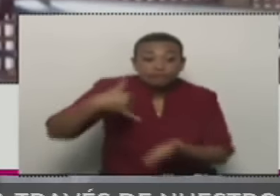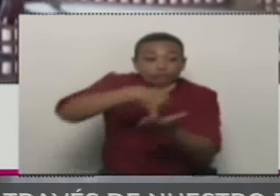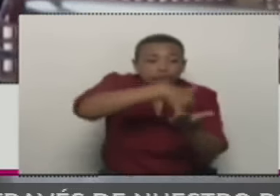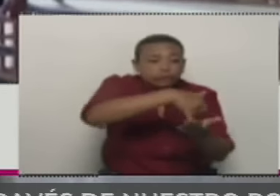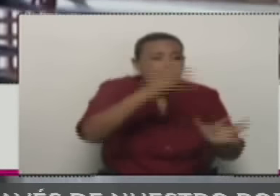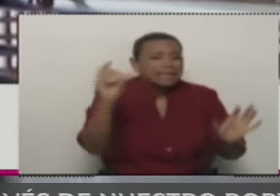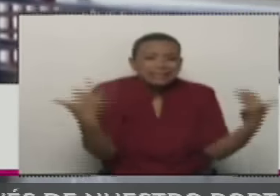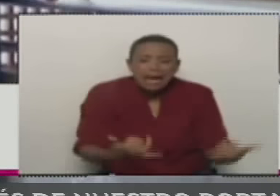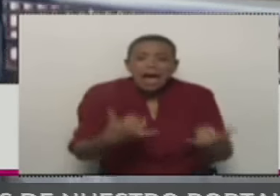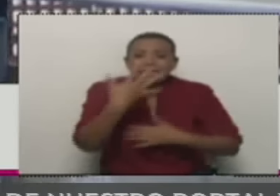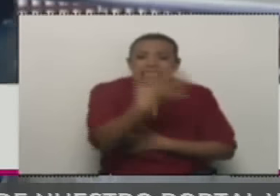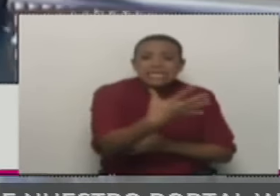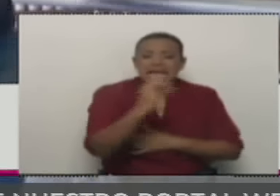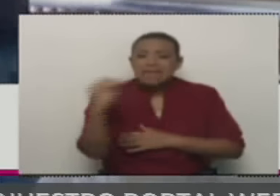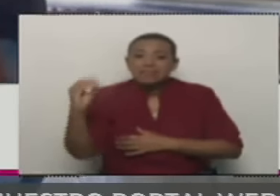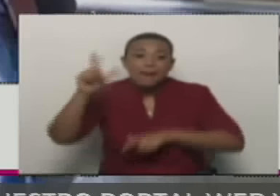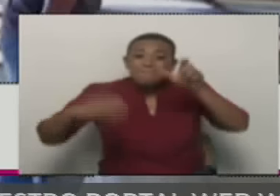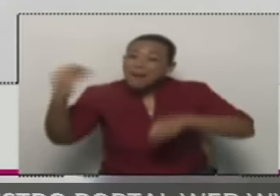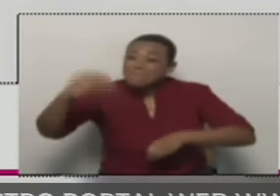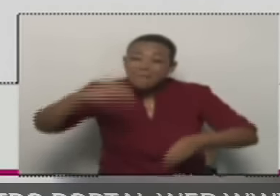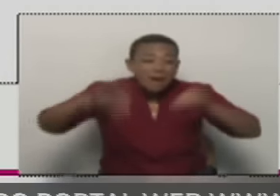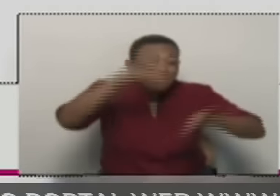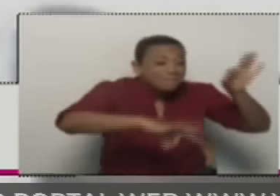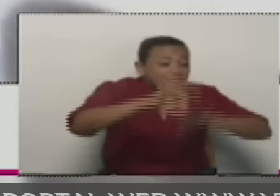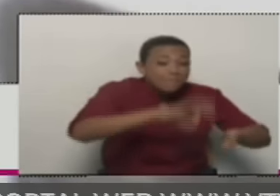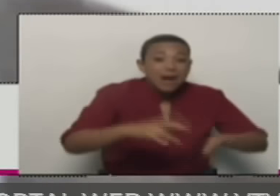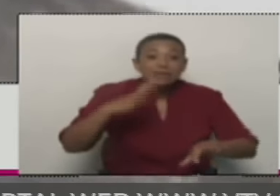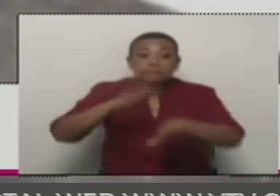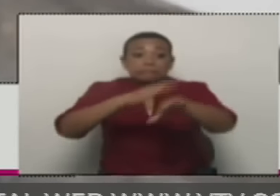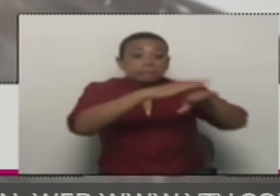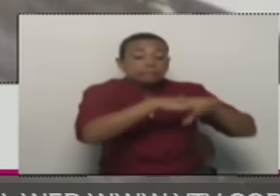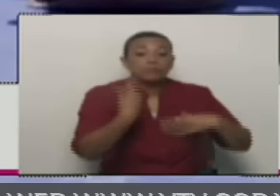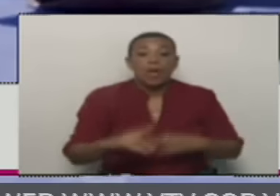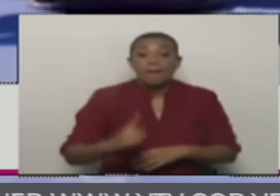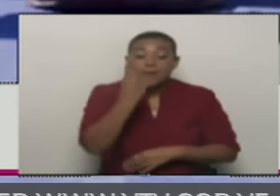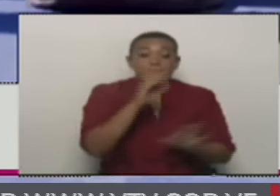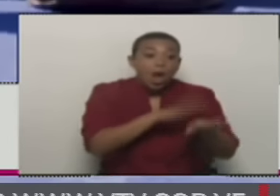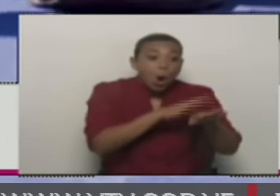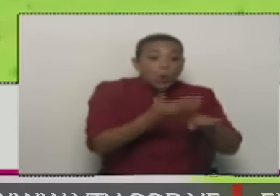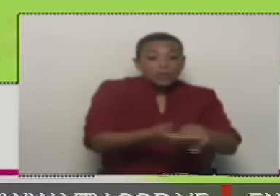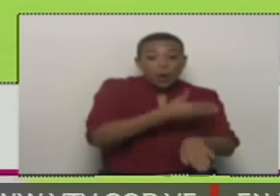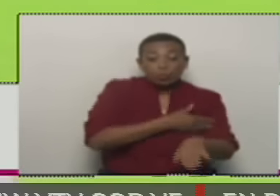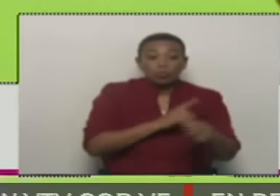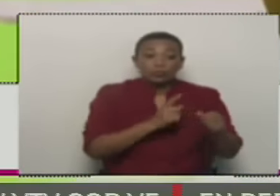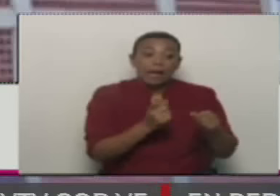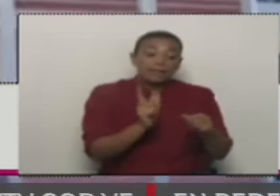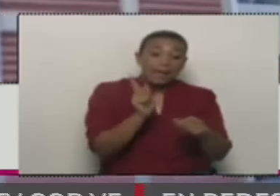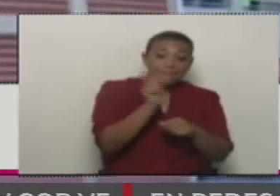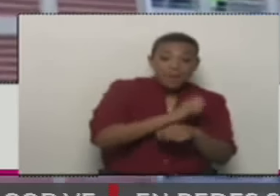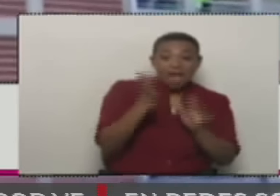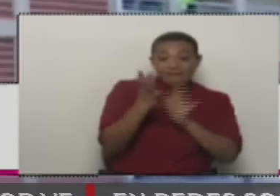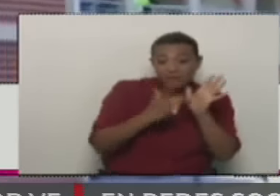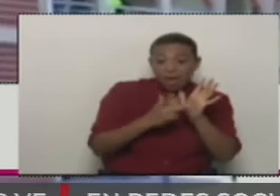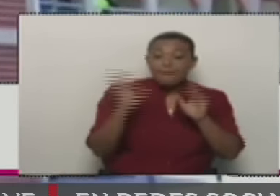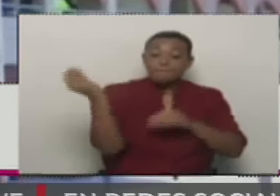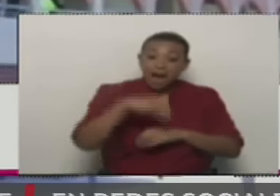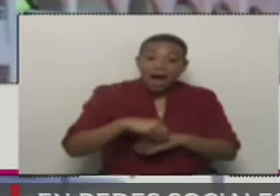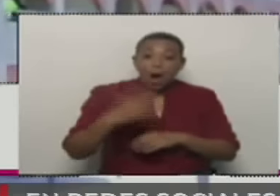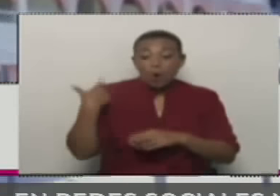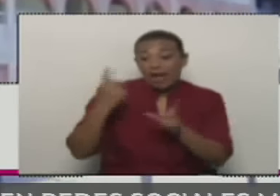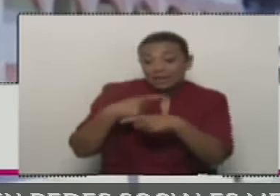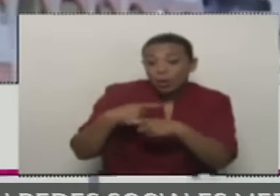importante, 500 nuevas seleccionadas por las comunas. Tanto en la primera consulta como en la segunda consulta, los proyectos que